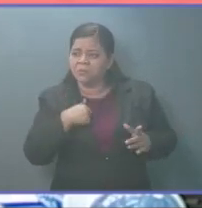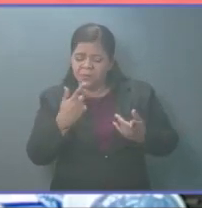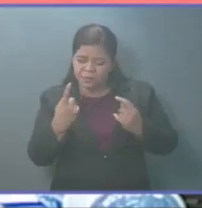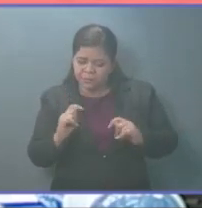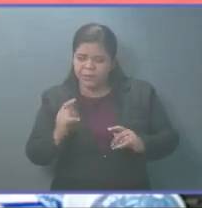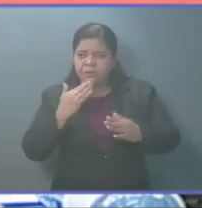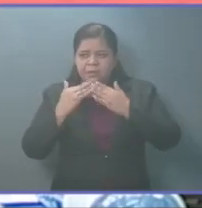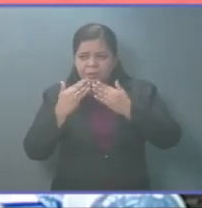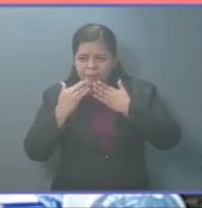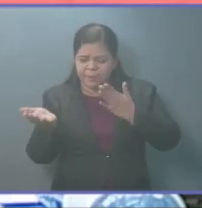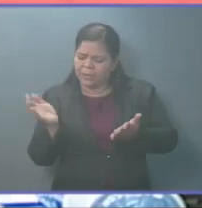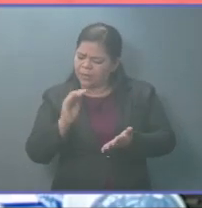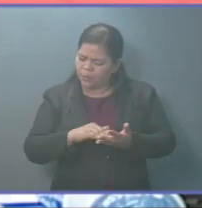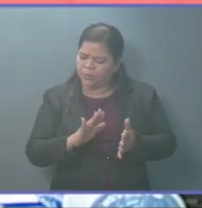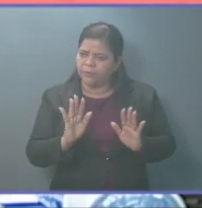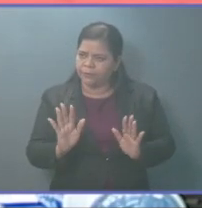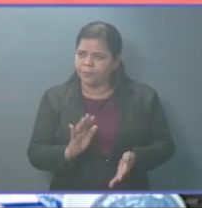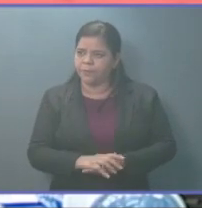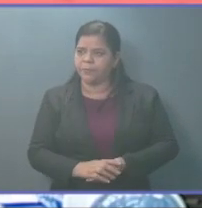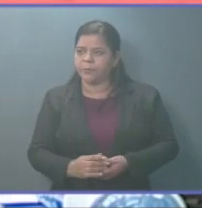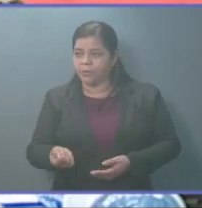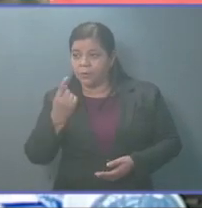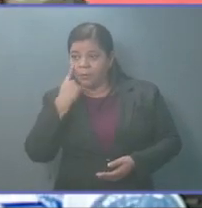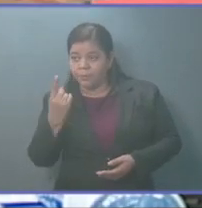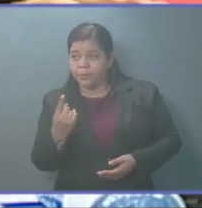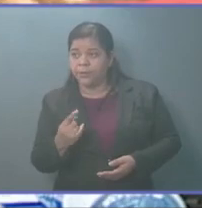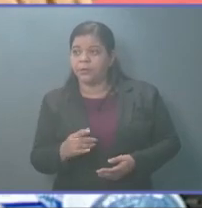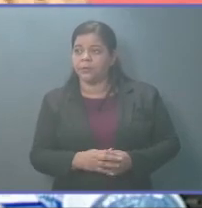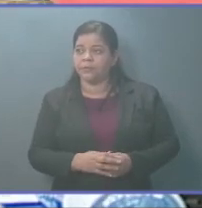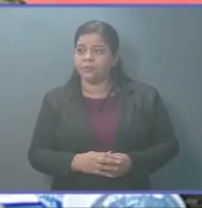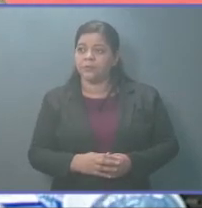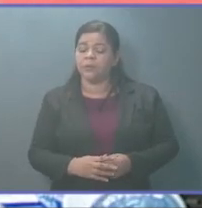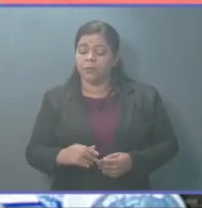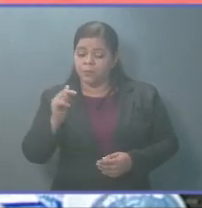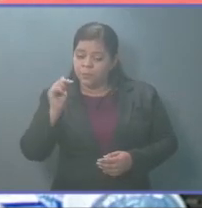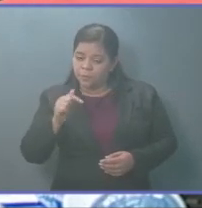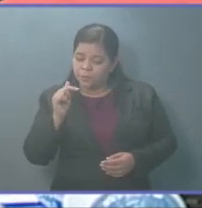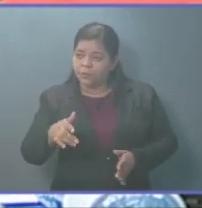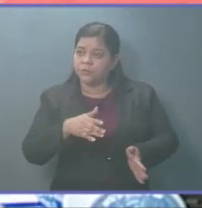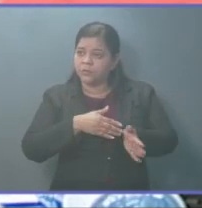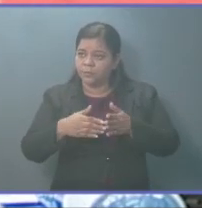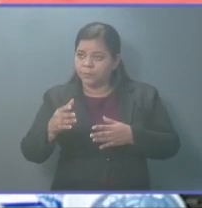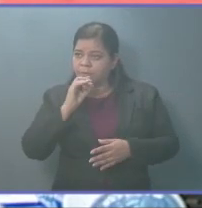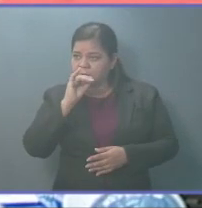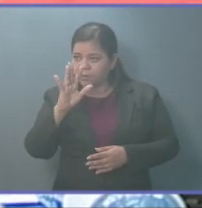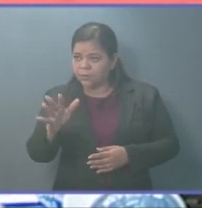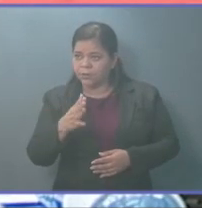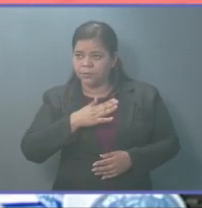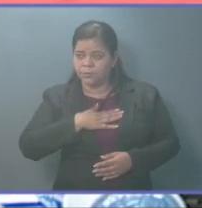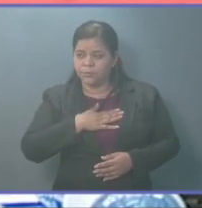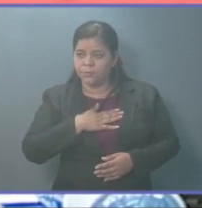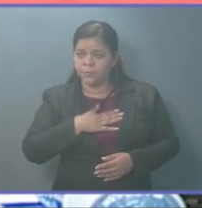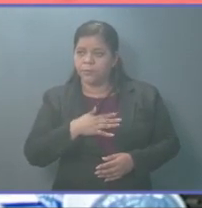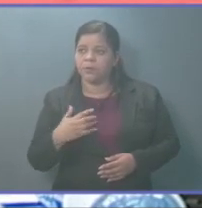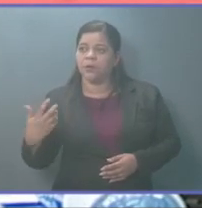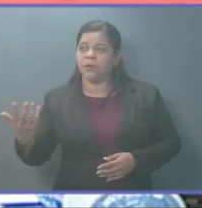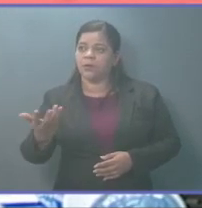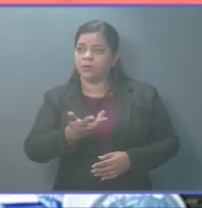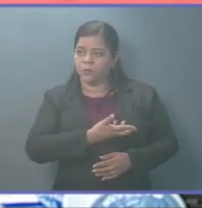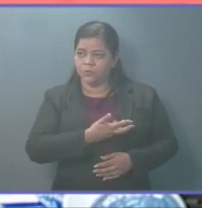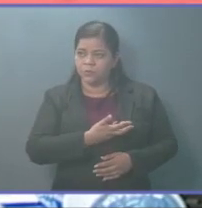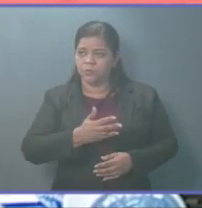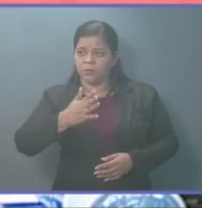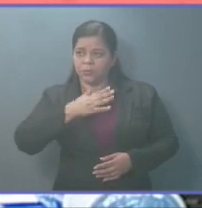Miren, nosotros en las unidades, y por eso es que comencé diciendo, nosotros tenemos